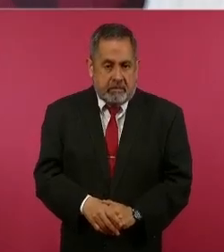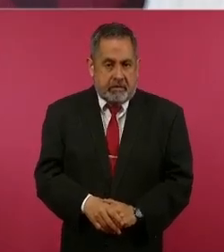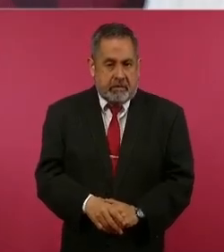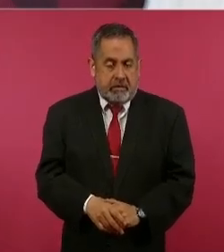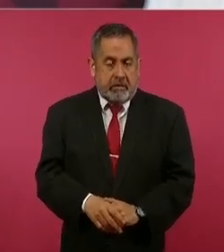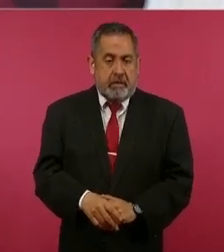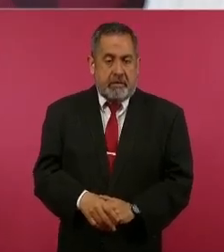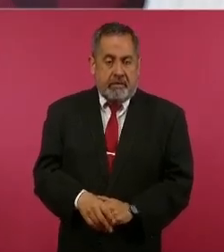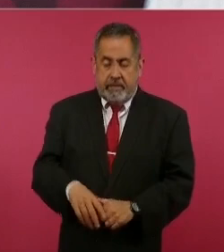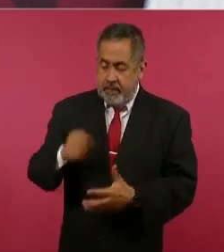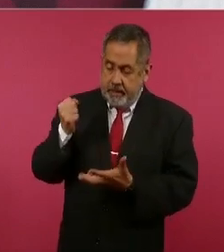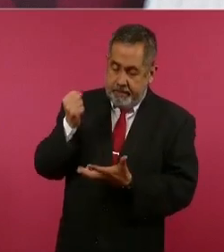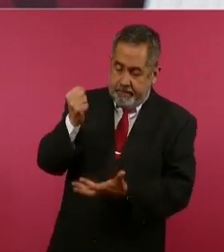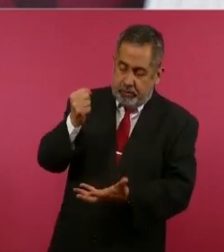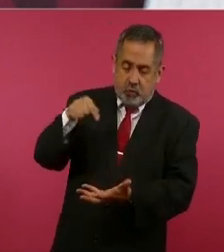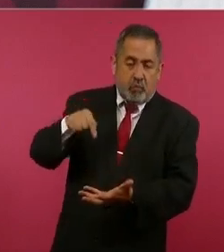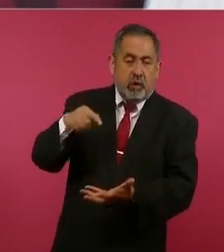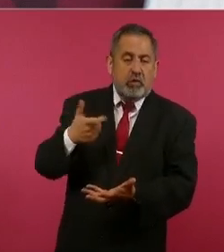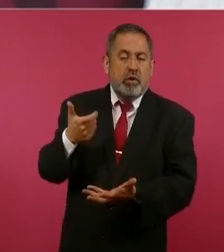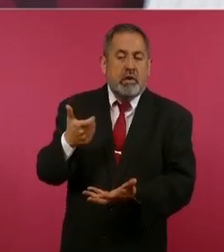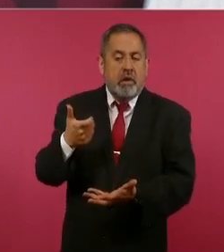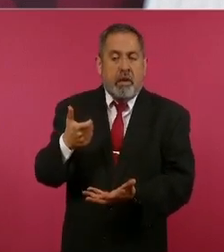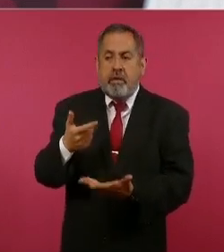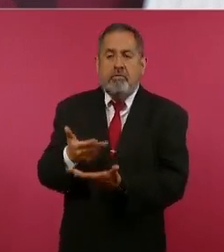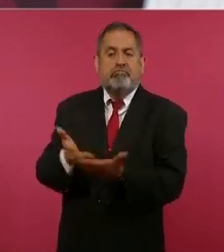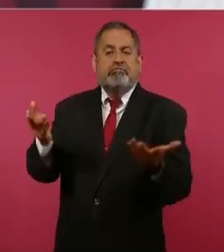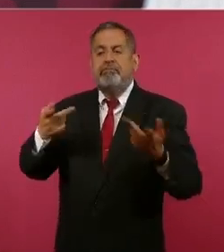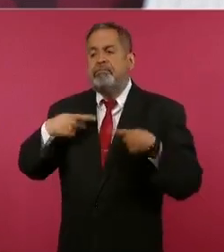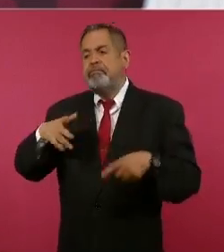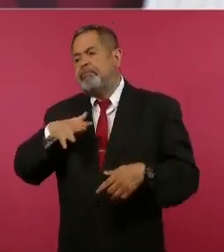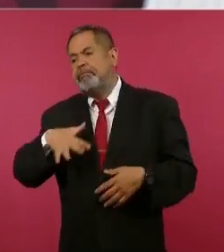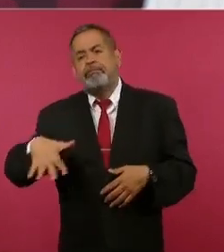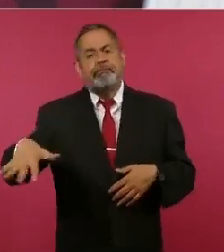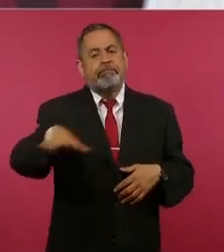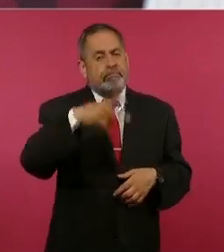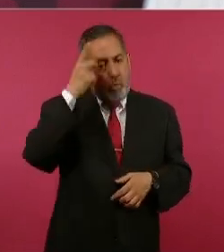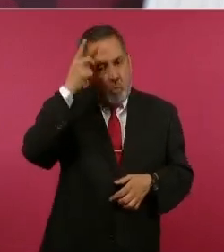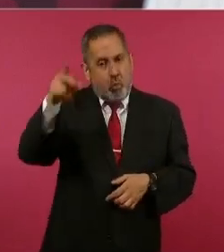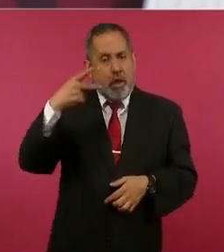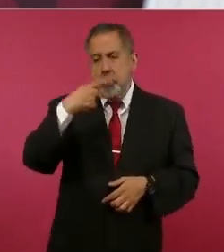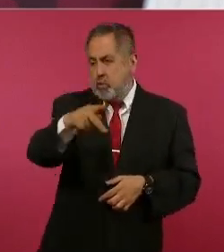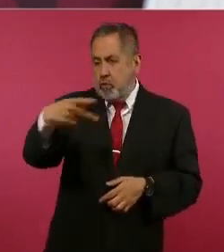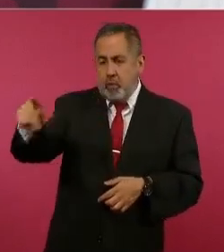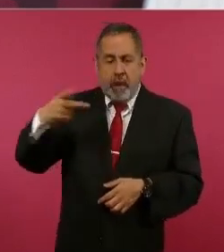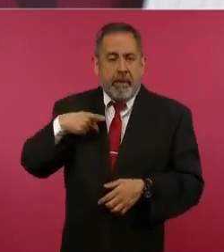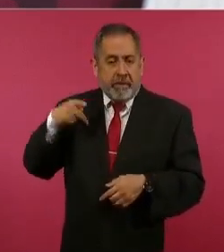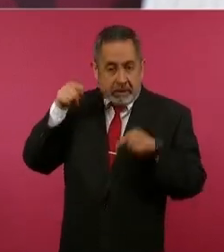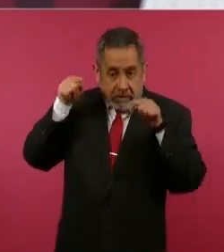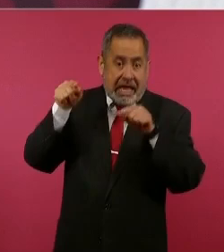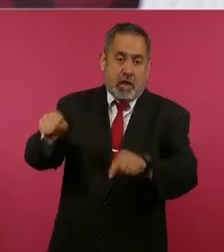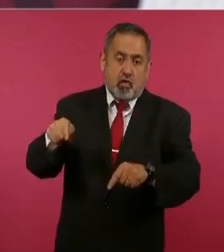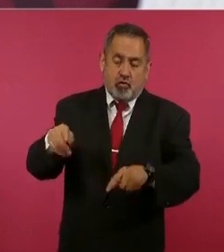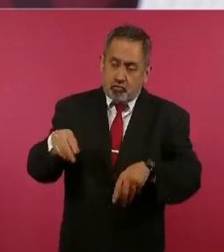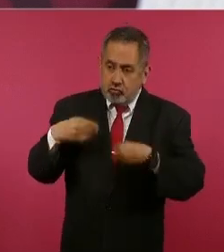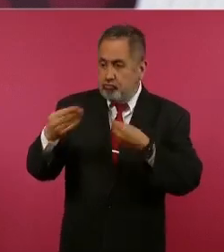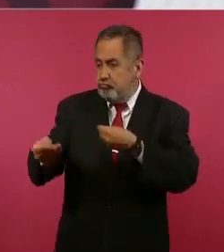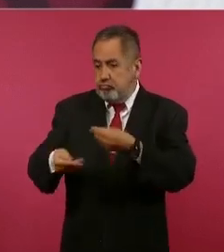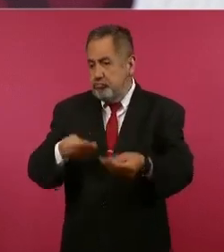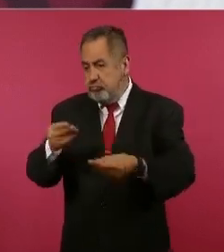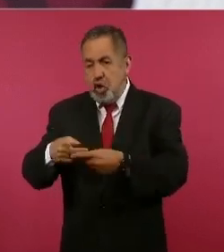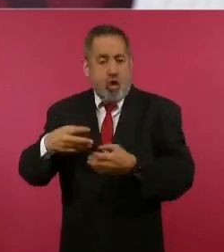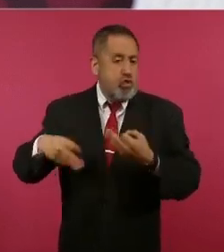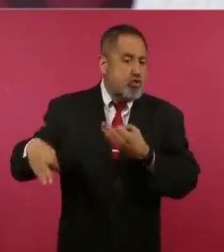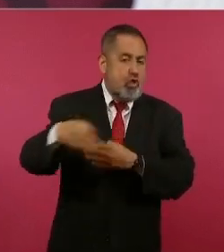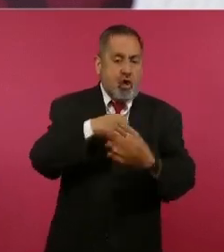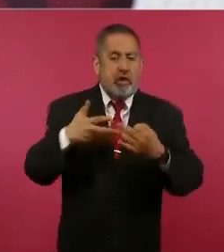El presupuesto es público, el presupuesto es del pueblo, es dinero del pueblo, y todos tienen